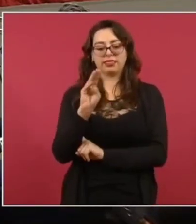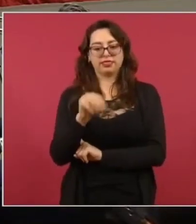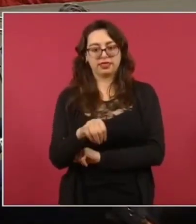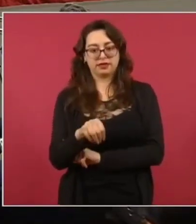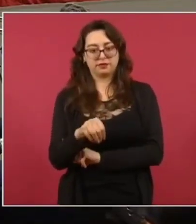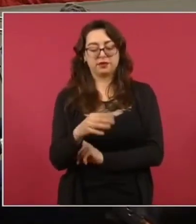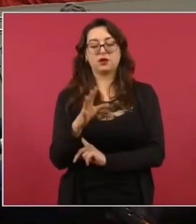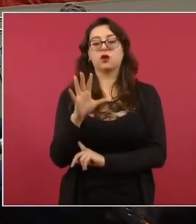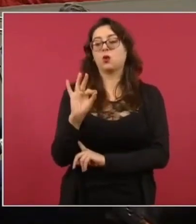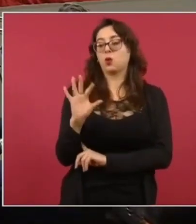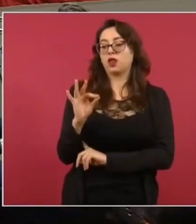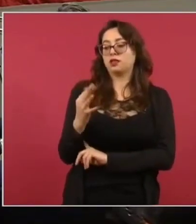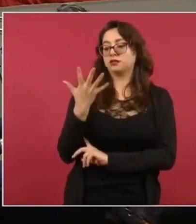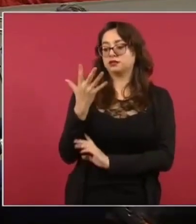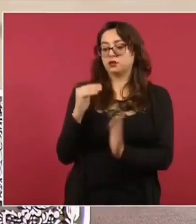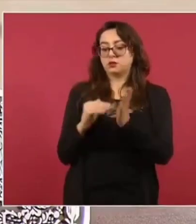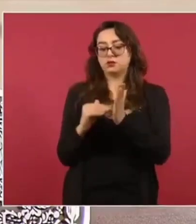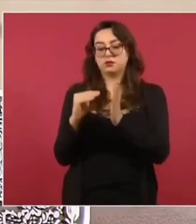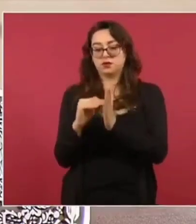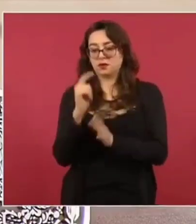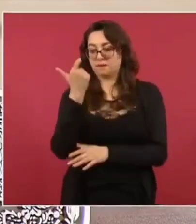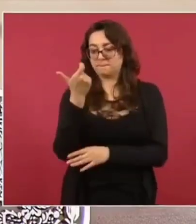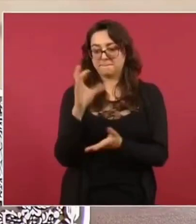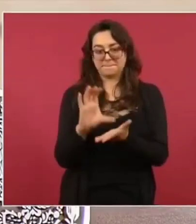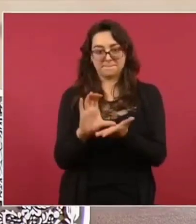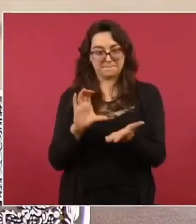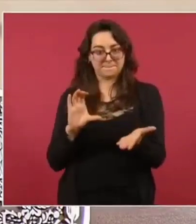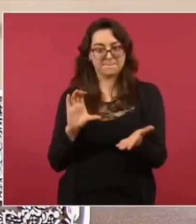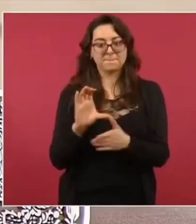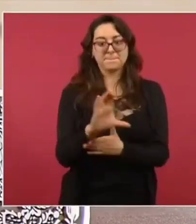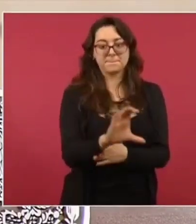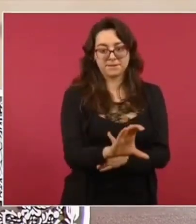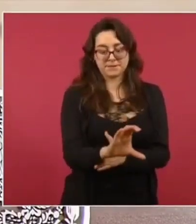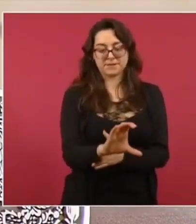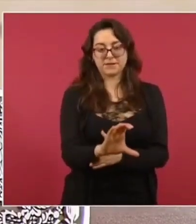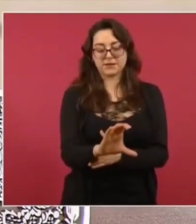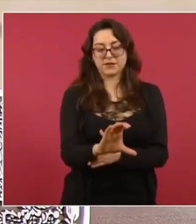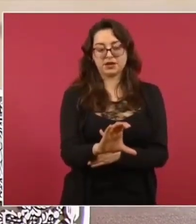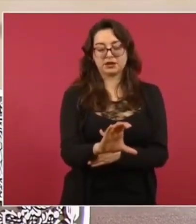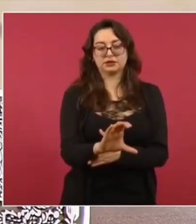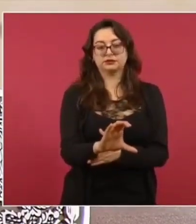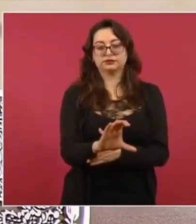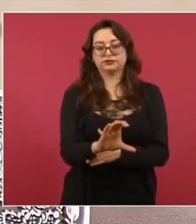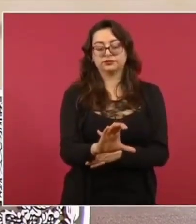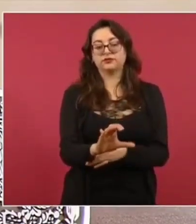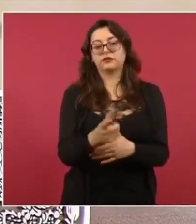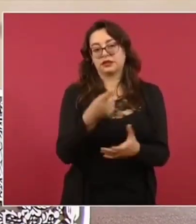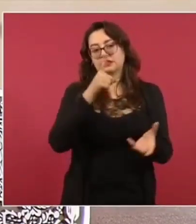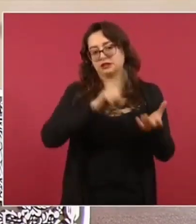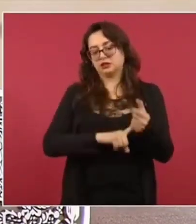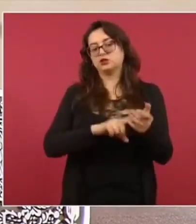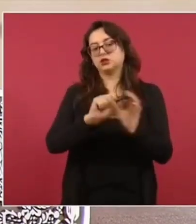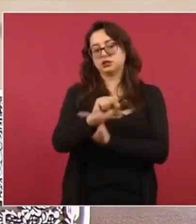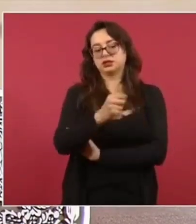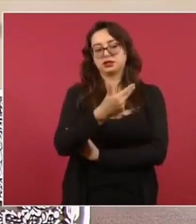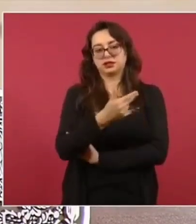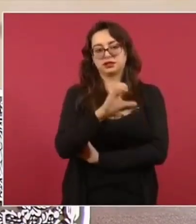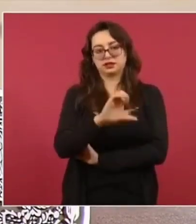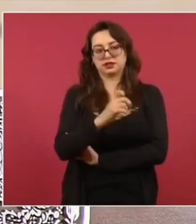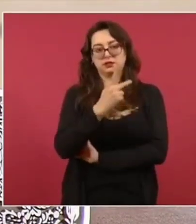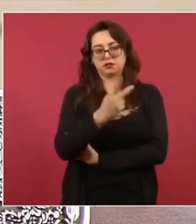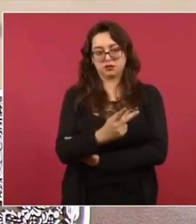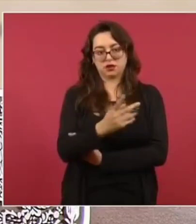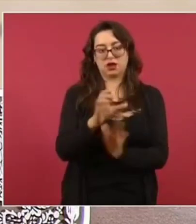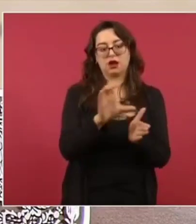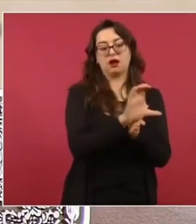de 45,000 millones de pesos. Esta es una aportación que hace Hacienda al